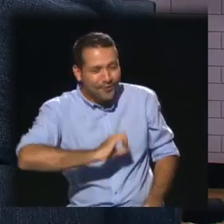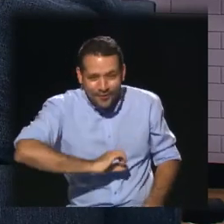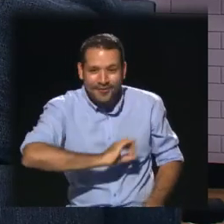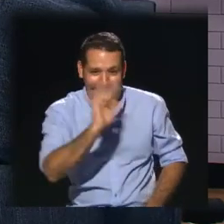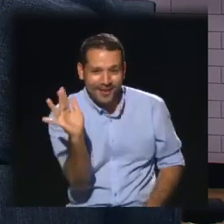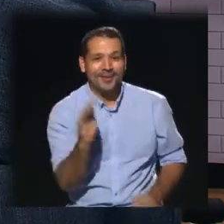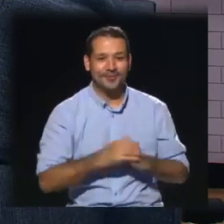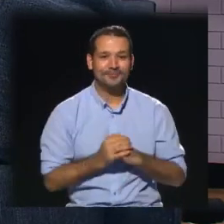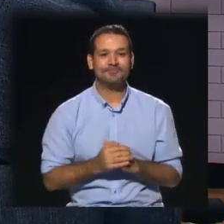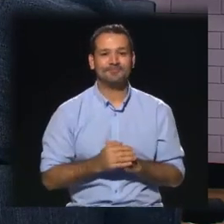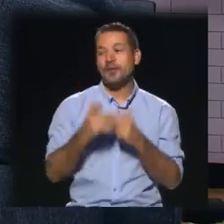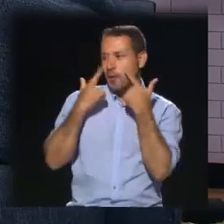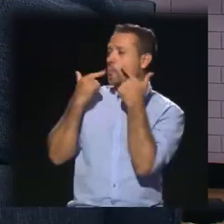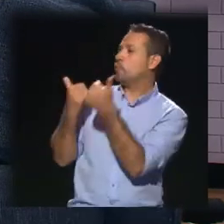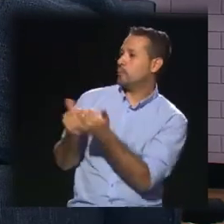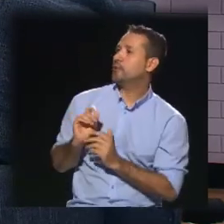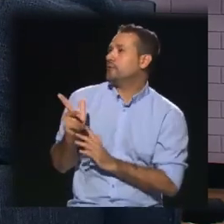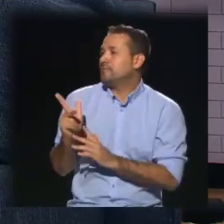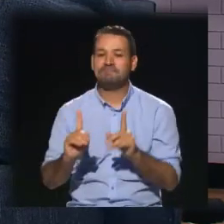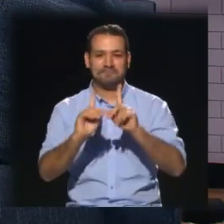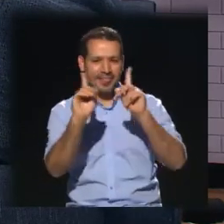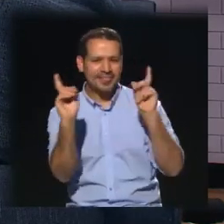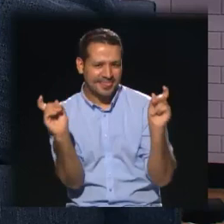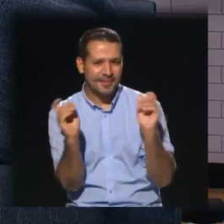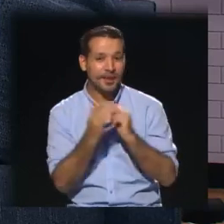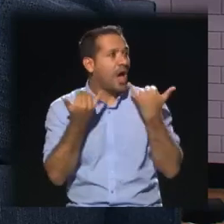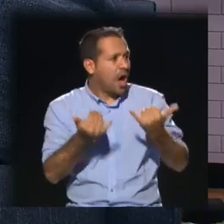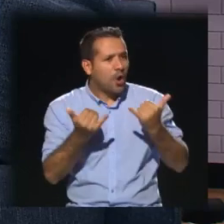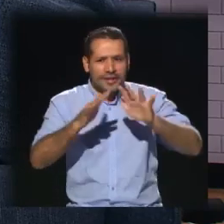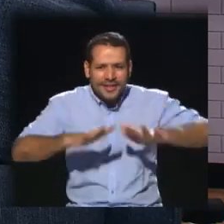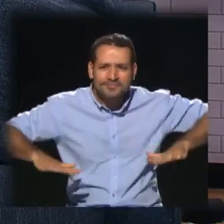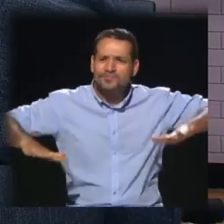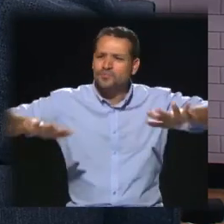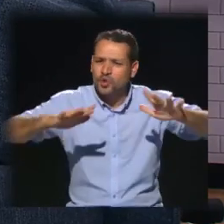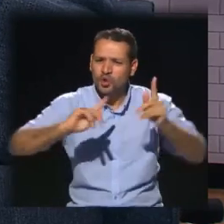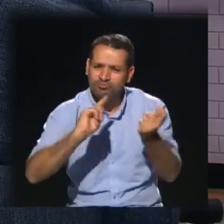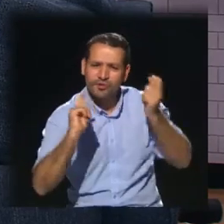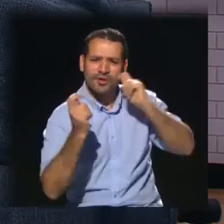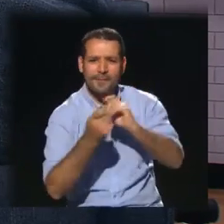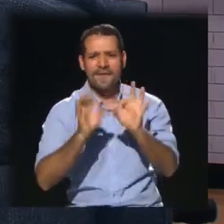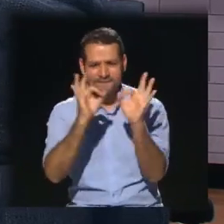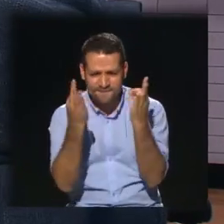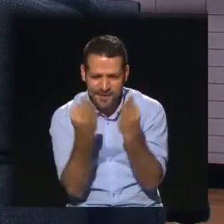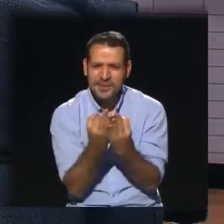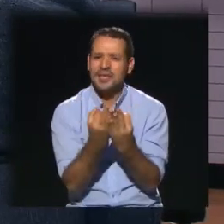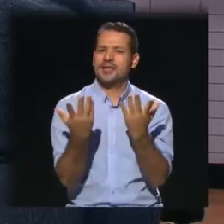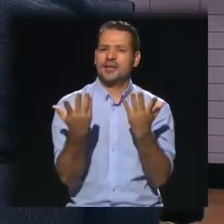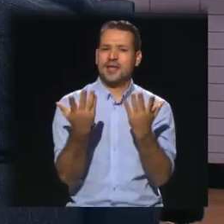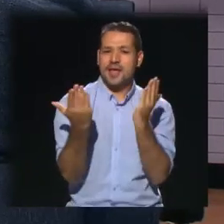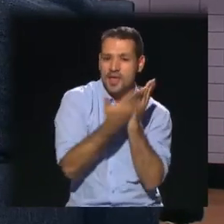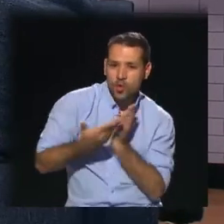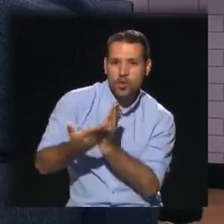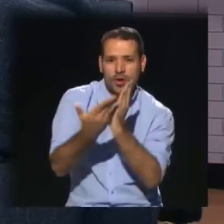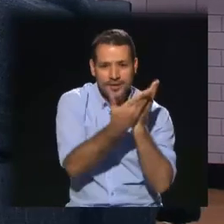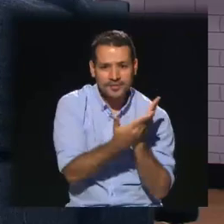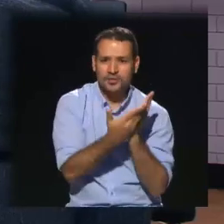Bueno, muy bien. Hay un tema, digamos que los entornos hoy vienen cambiando, tanto el entorno familiar como el entorno educativo